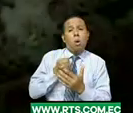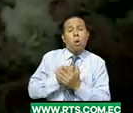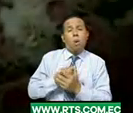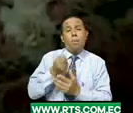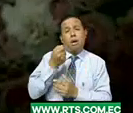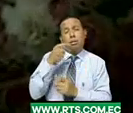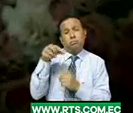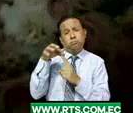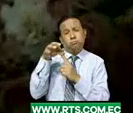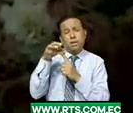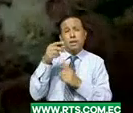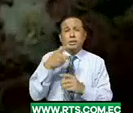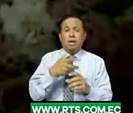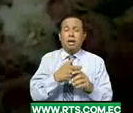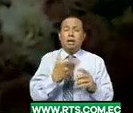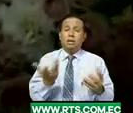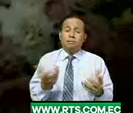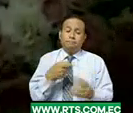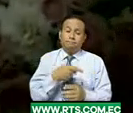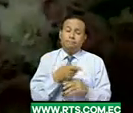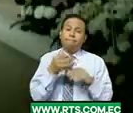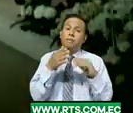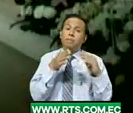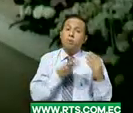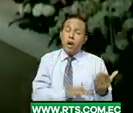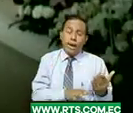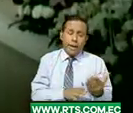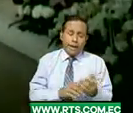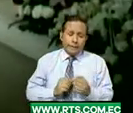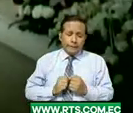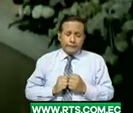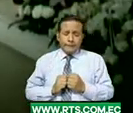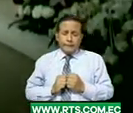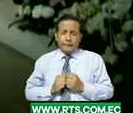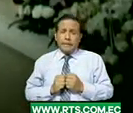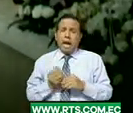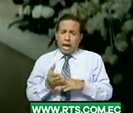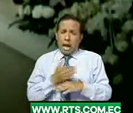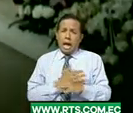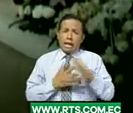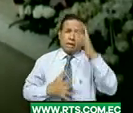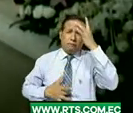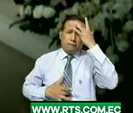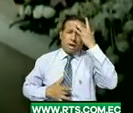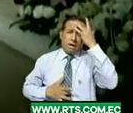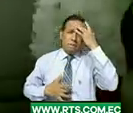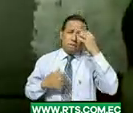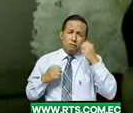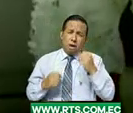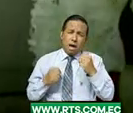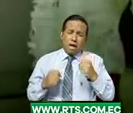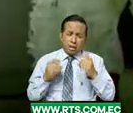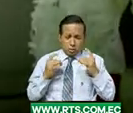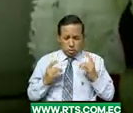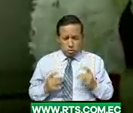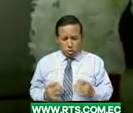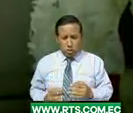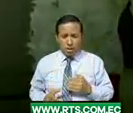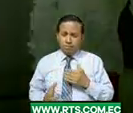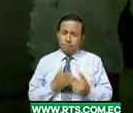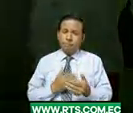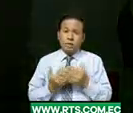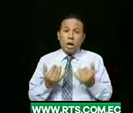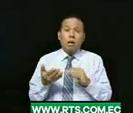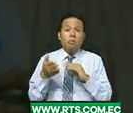Ahora seguramente estará gozando del descanso eterno, alejada de las dolencias que le generaba el no poder moverse por la debilidad de